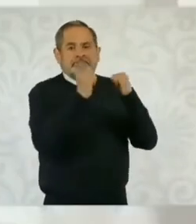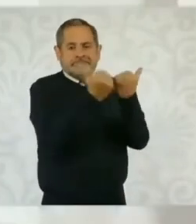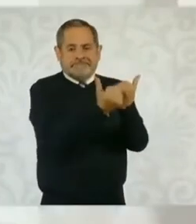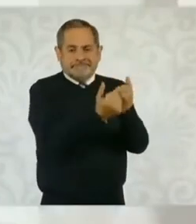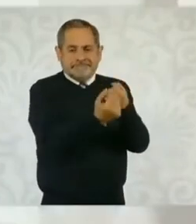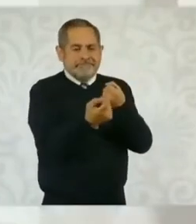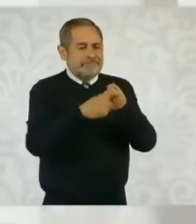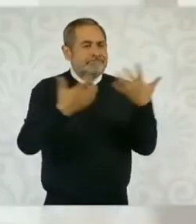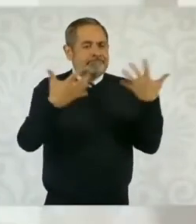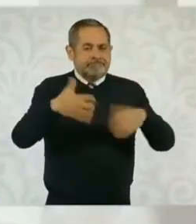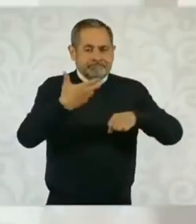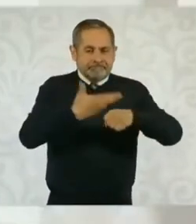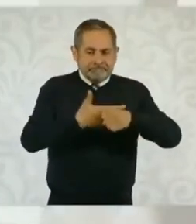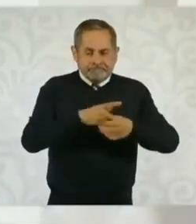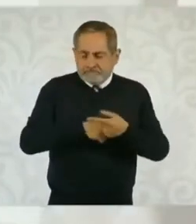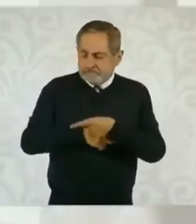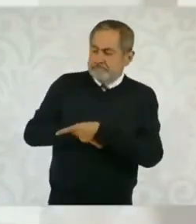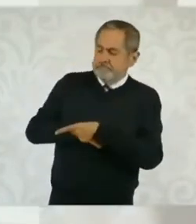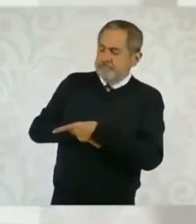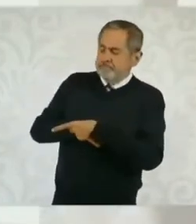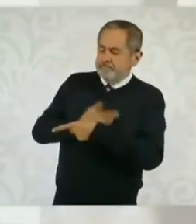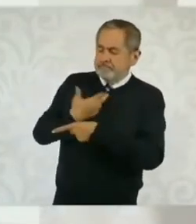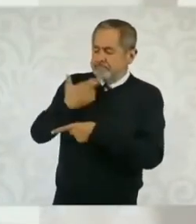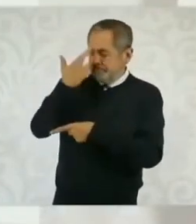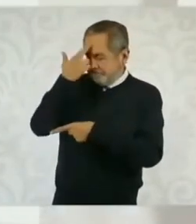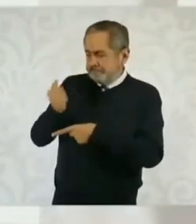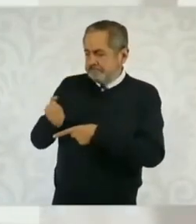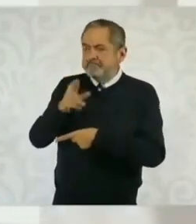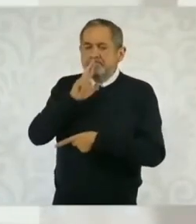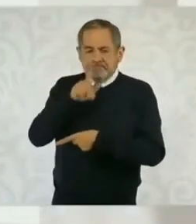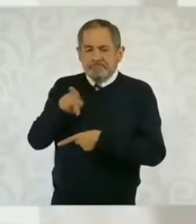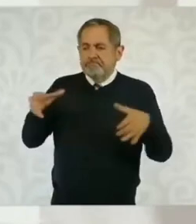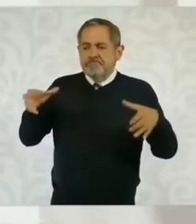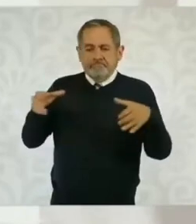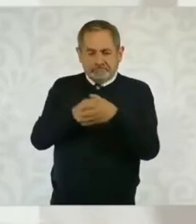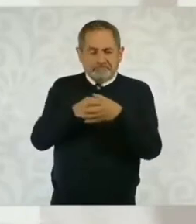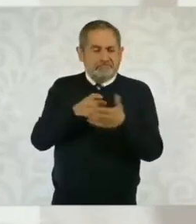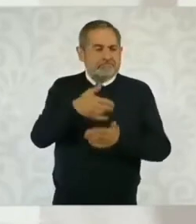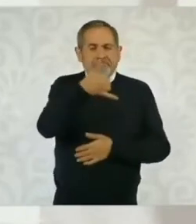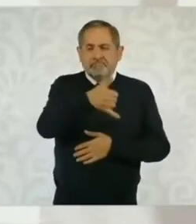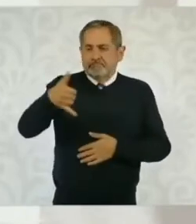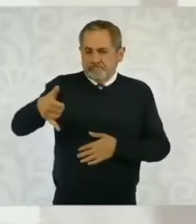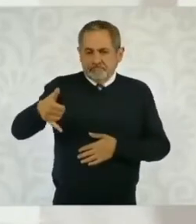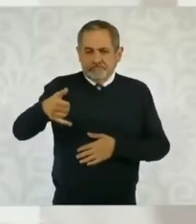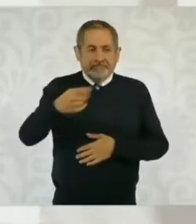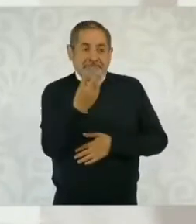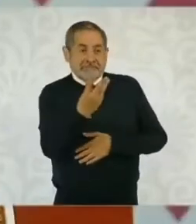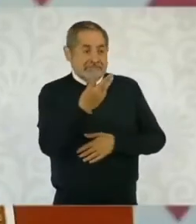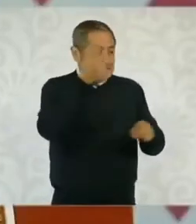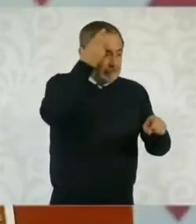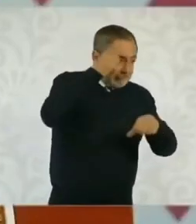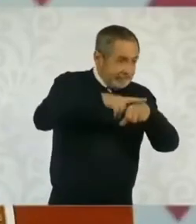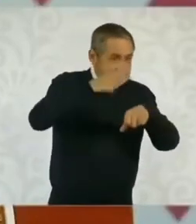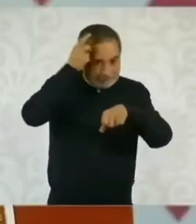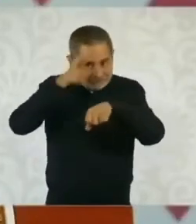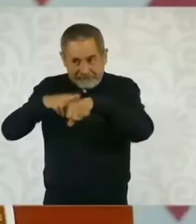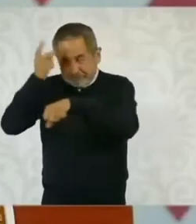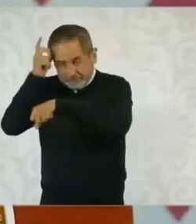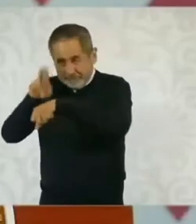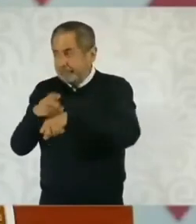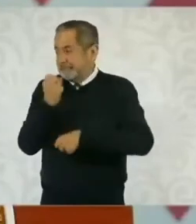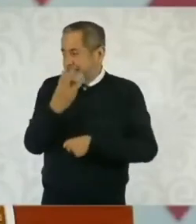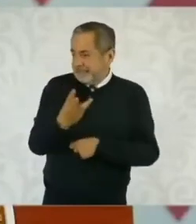de empresarios, pues de que es mejor un esquema único, que siempre entre la Auditoría Superior de la Federación a